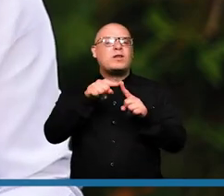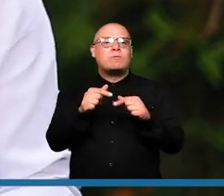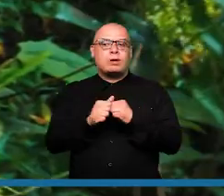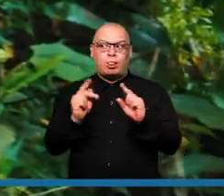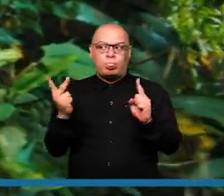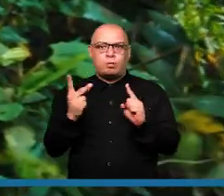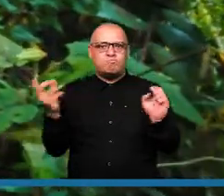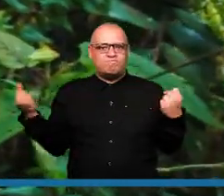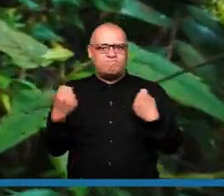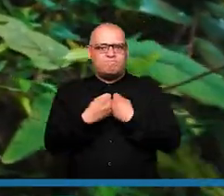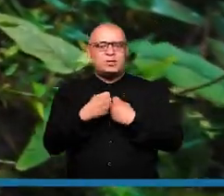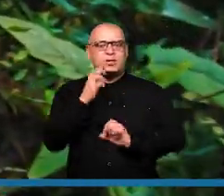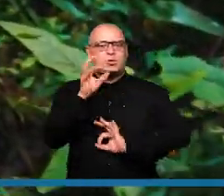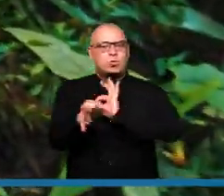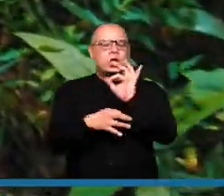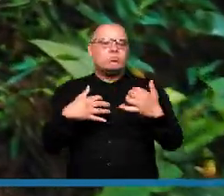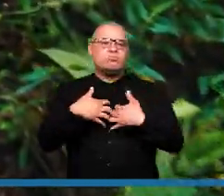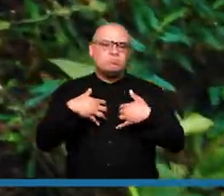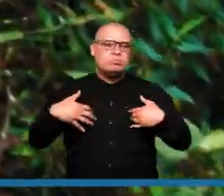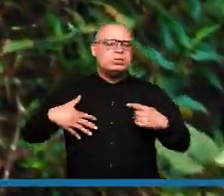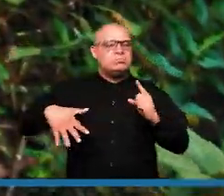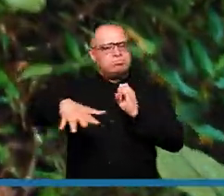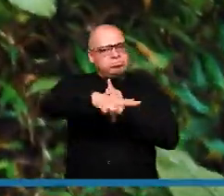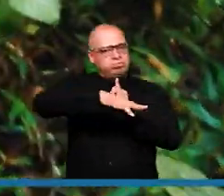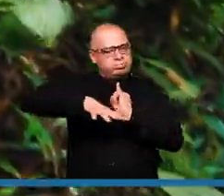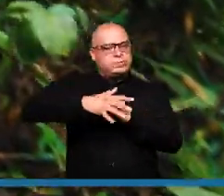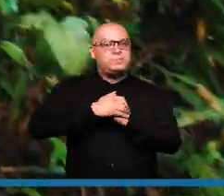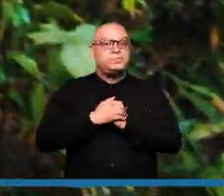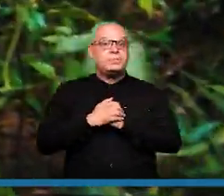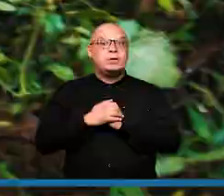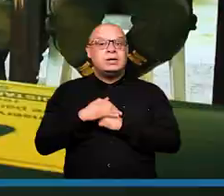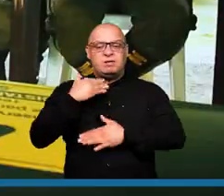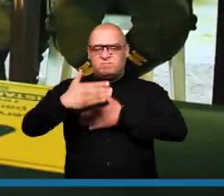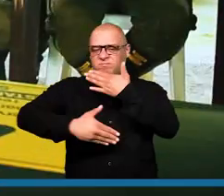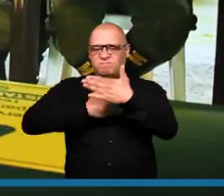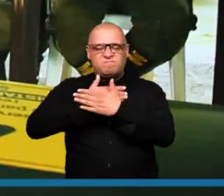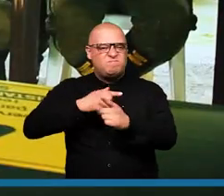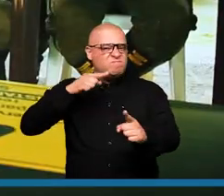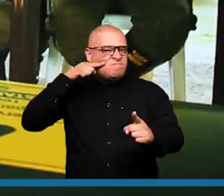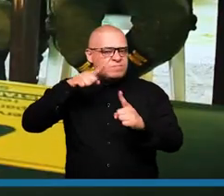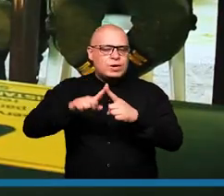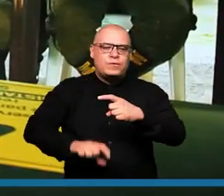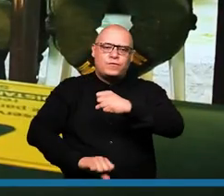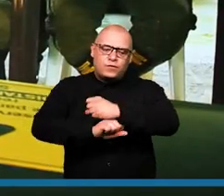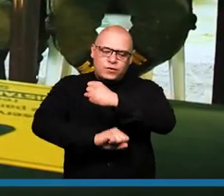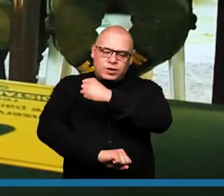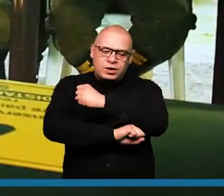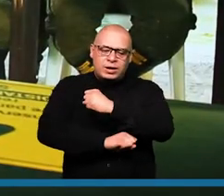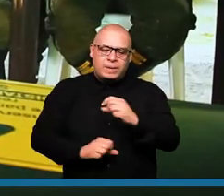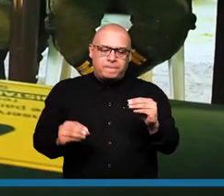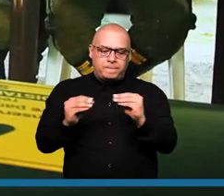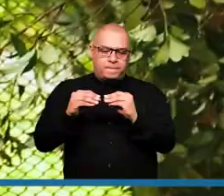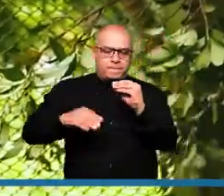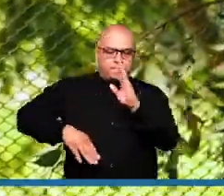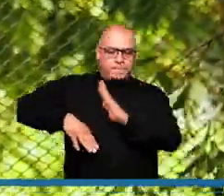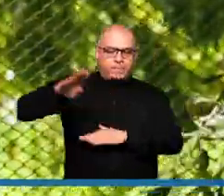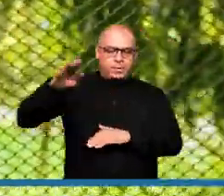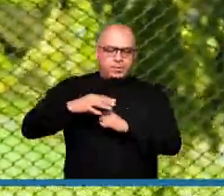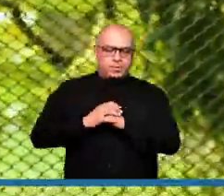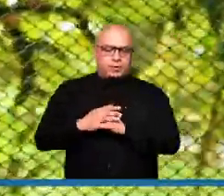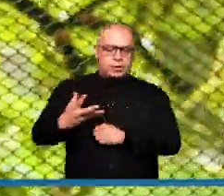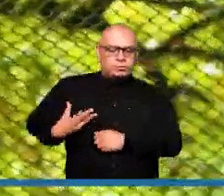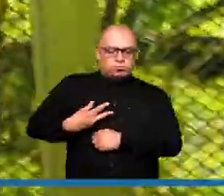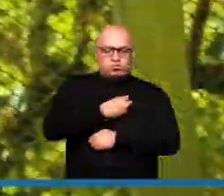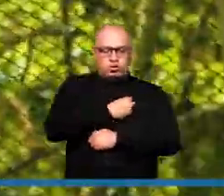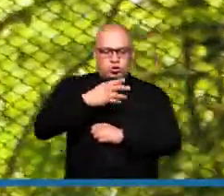toda nuestra biodiversidad. Este es un esfuerzo donde nos centramos principalmente en el fortalecimiento institucional con la celebración de